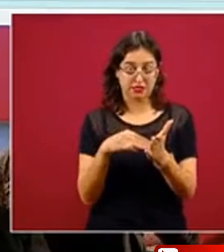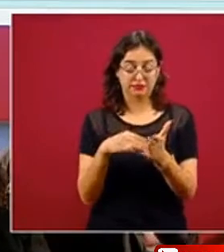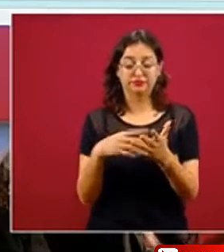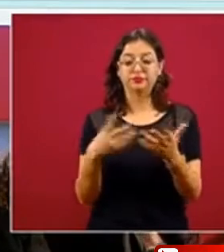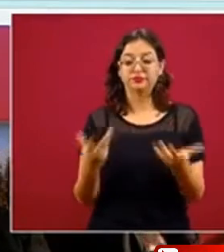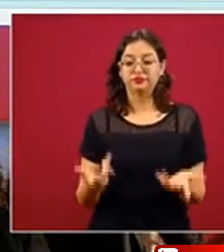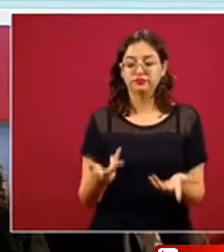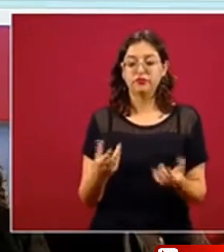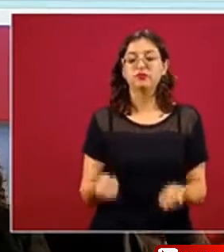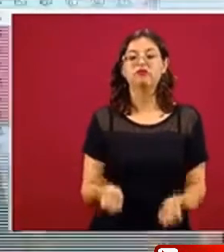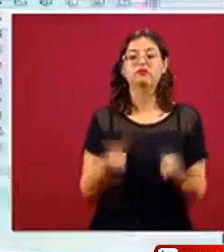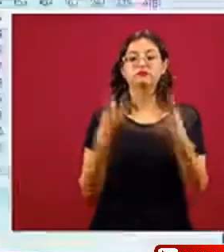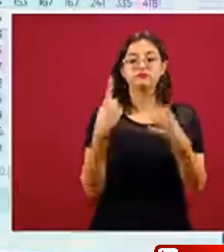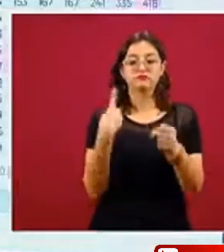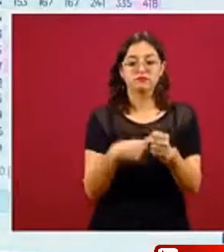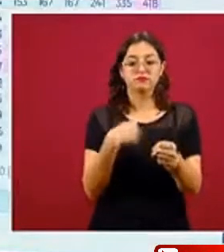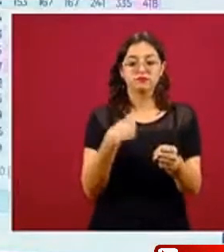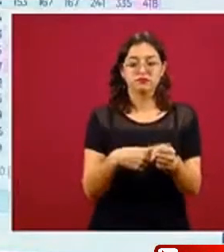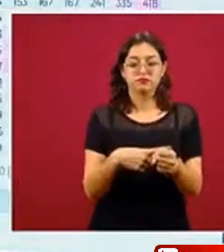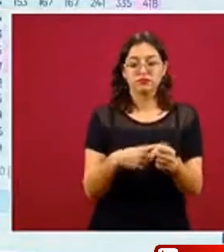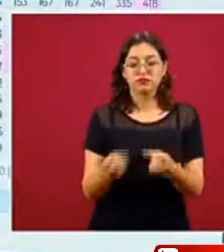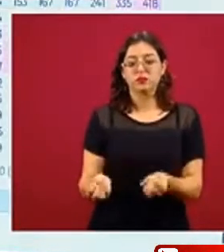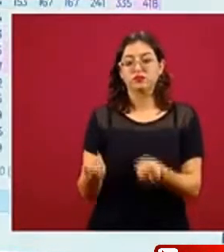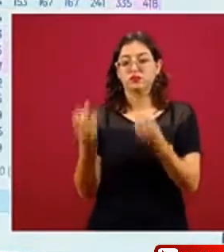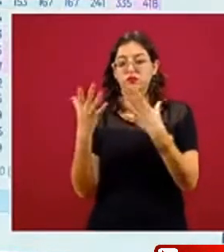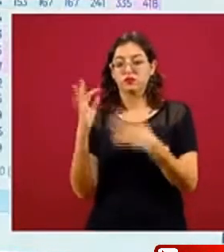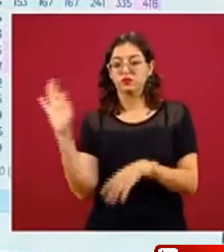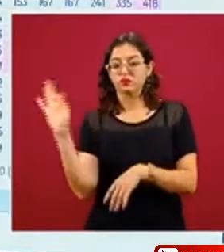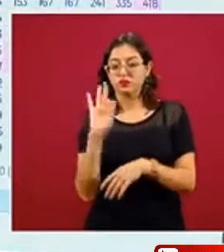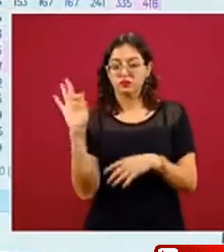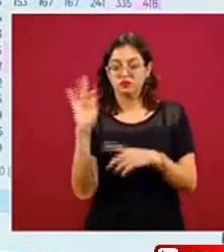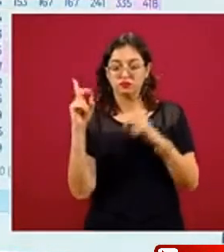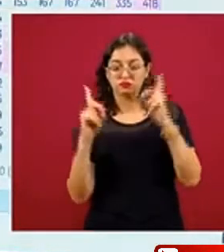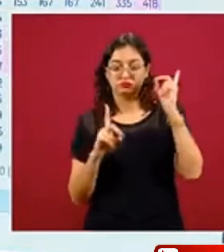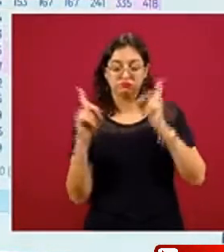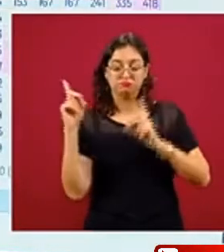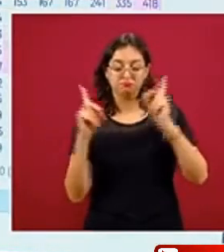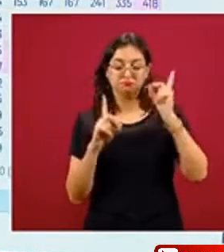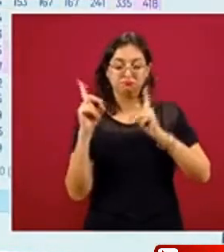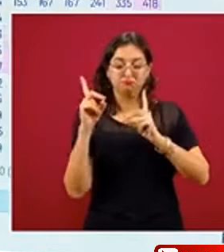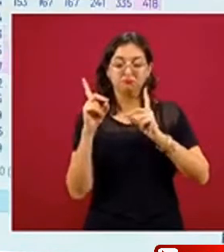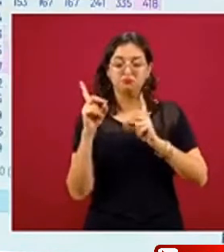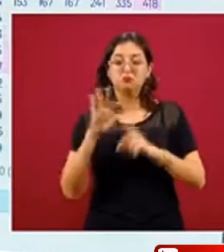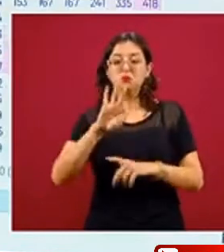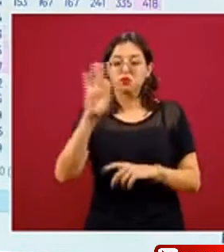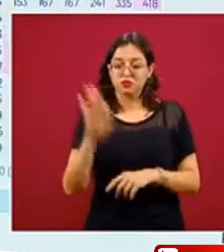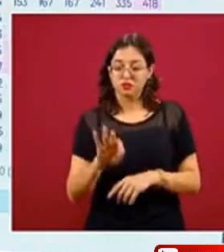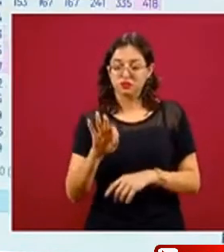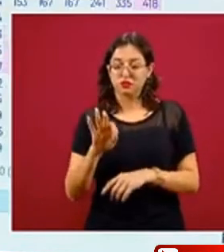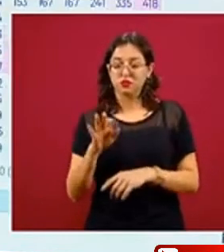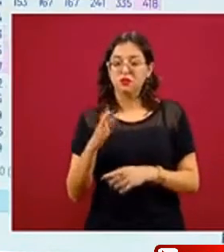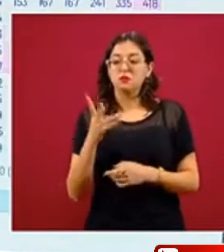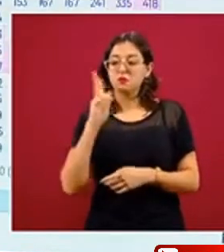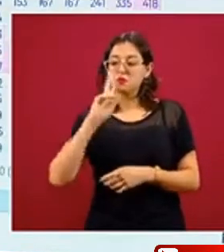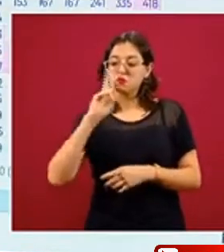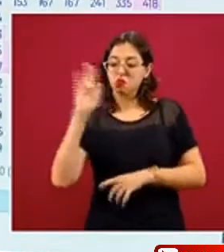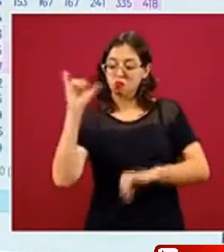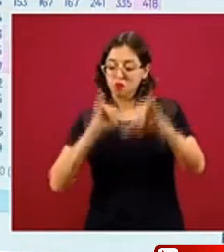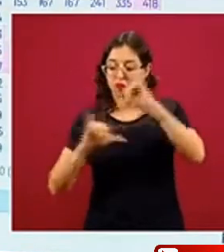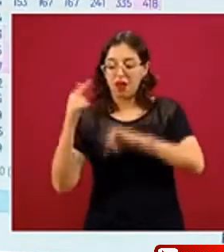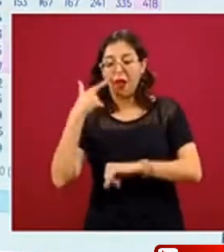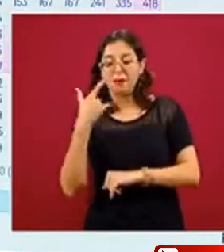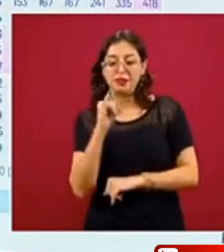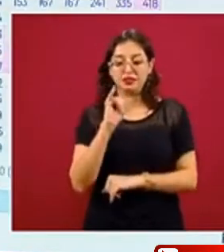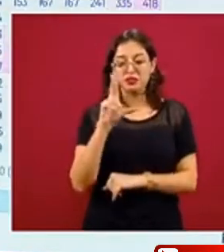casos confirmados y los casos sospechosos a los que se les aplica el porcentaje de positividad. Y vean